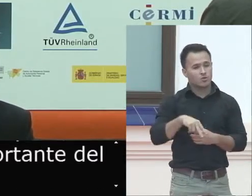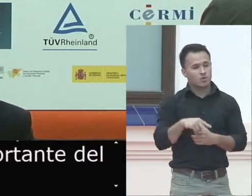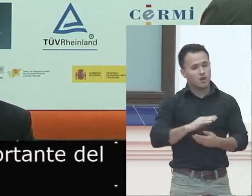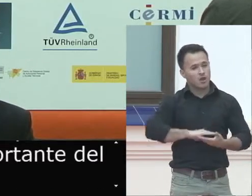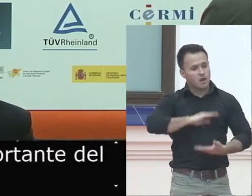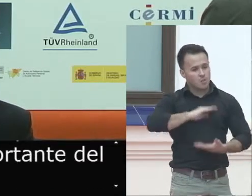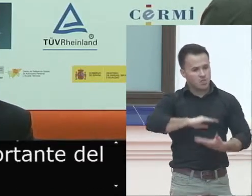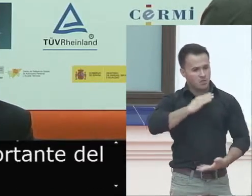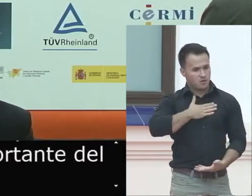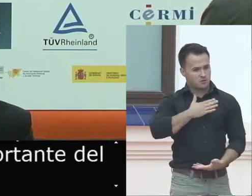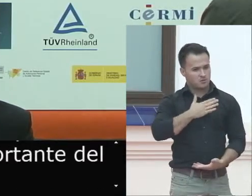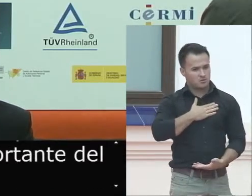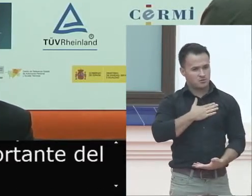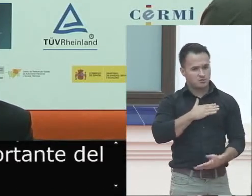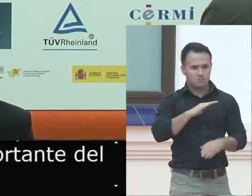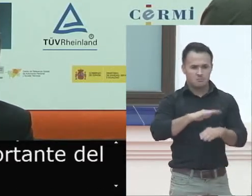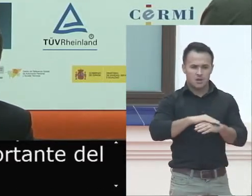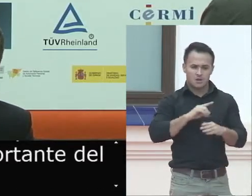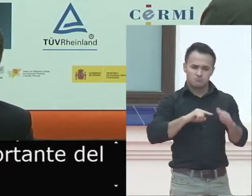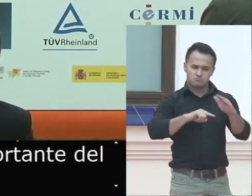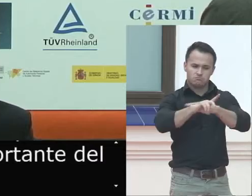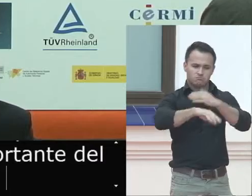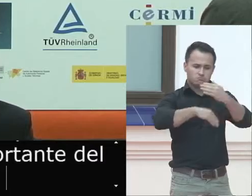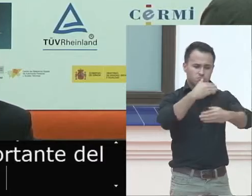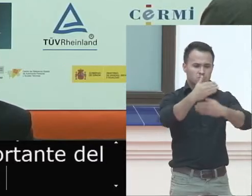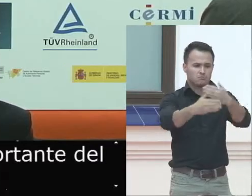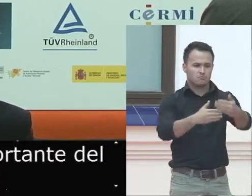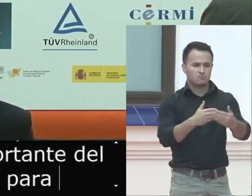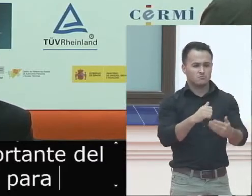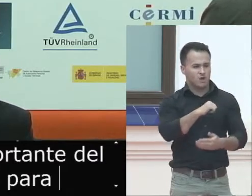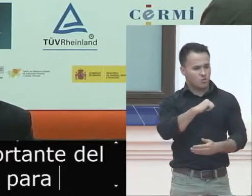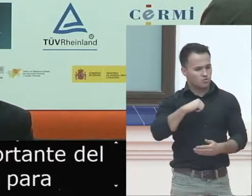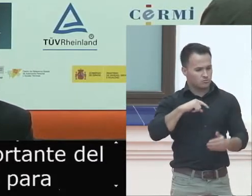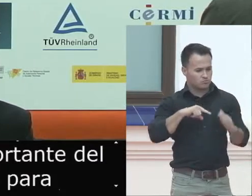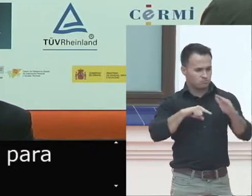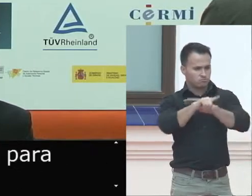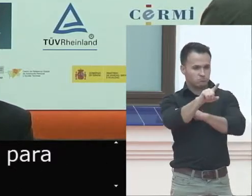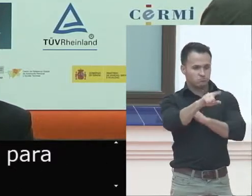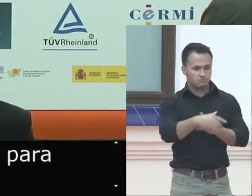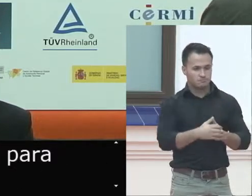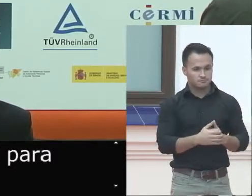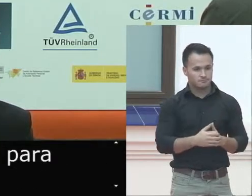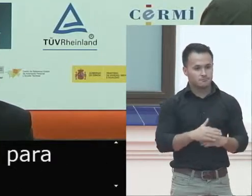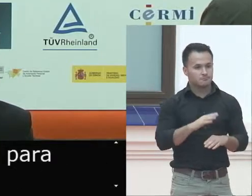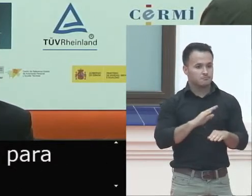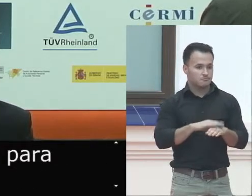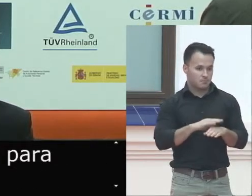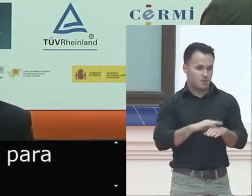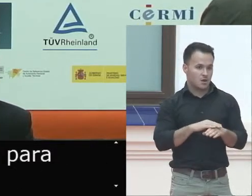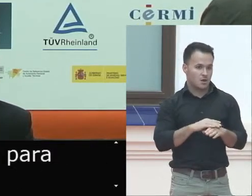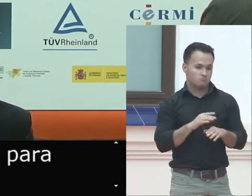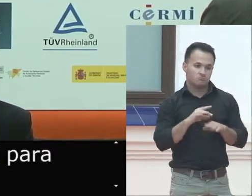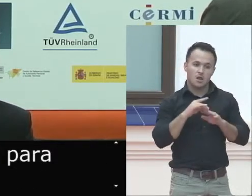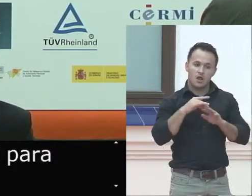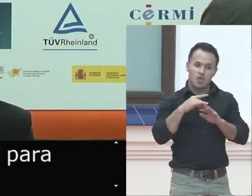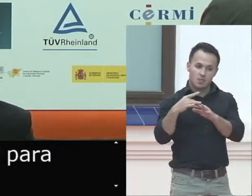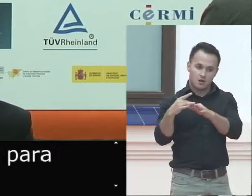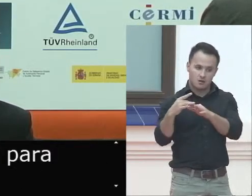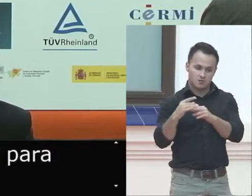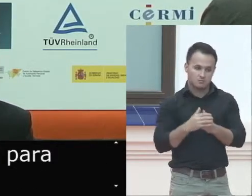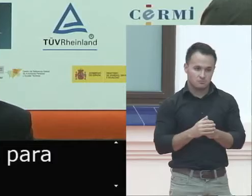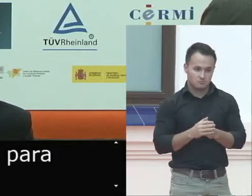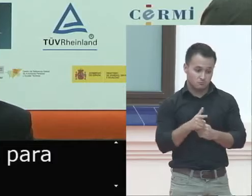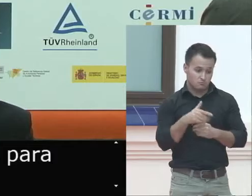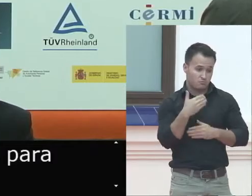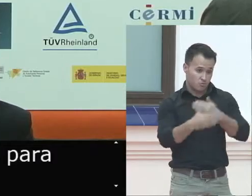nuestra capacidad para desarrollar, como autodesarrollo y para liderar, porque